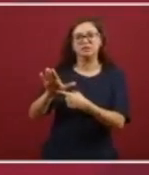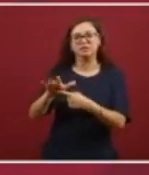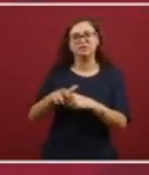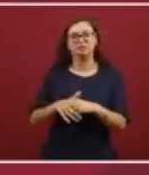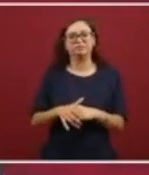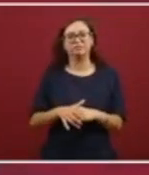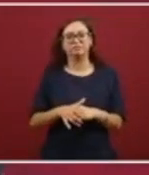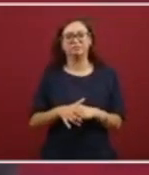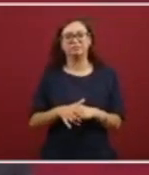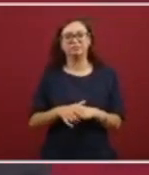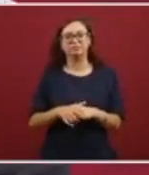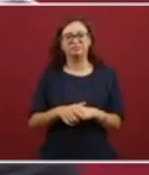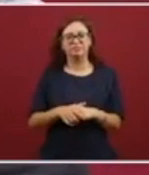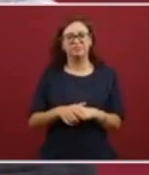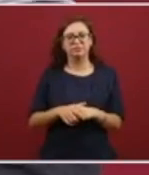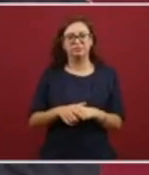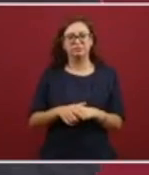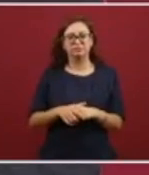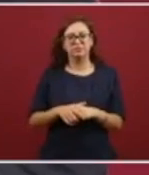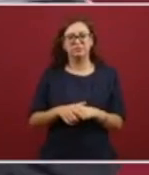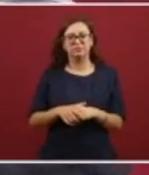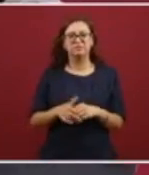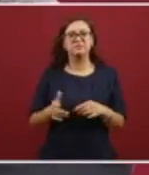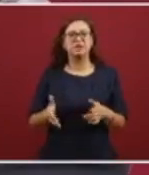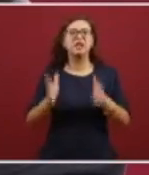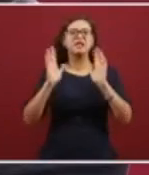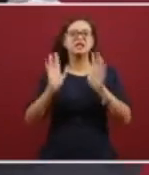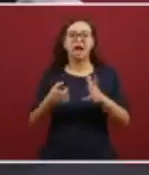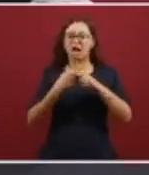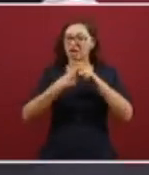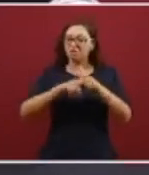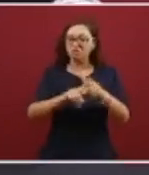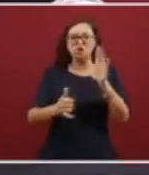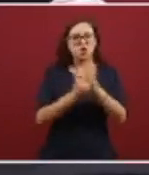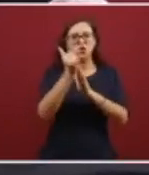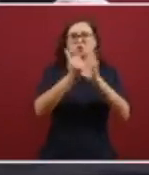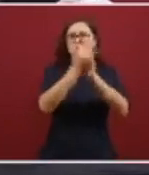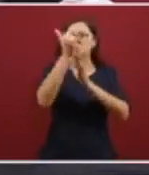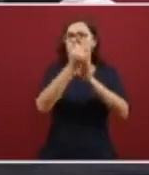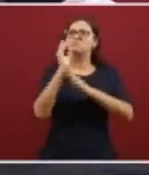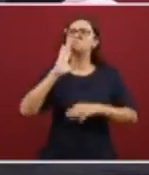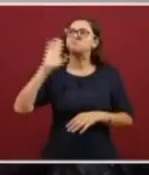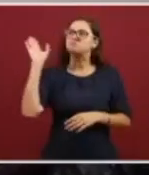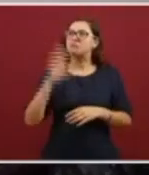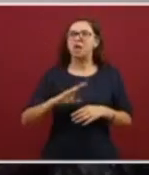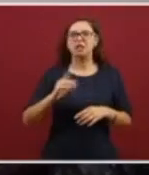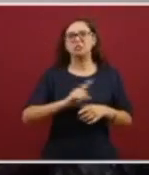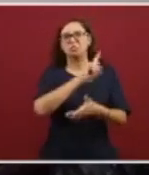y poder detener la supuesta obra.